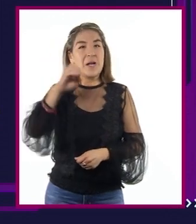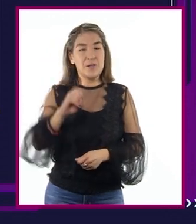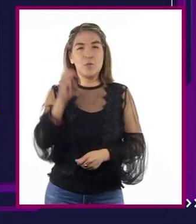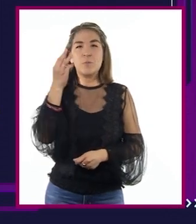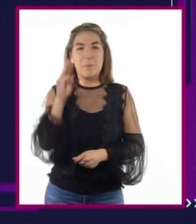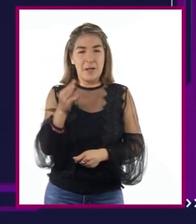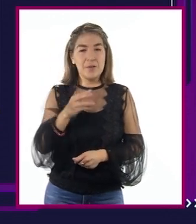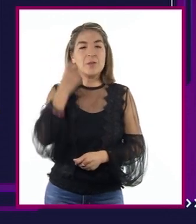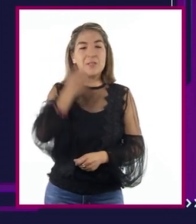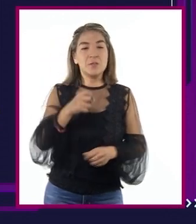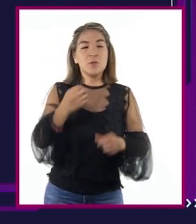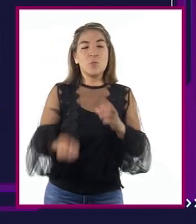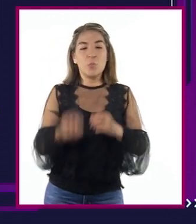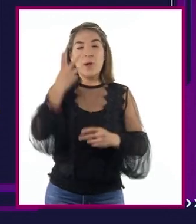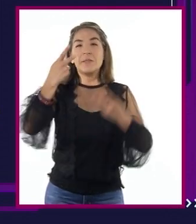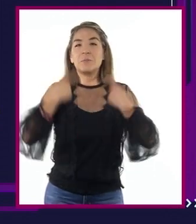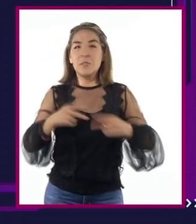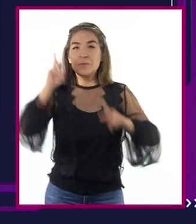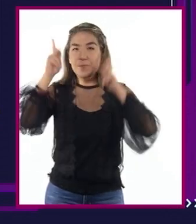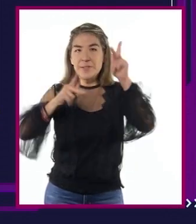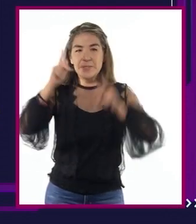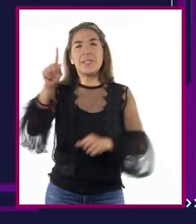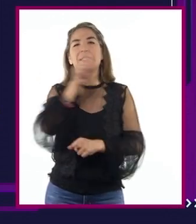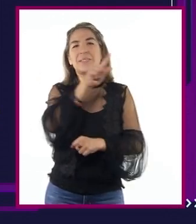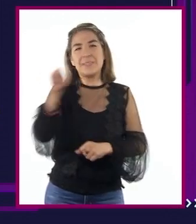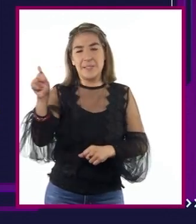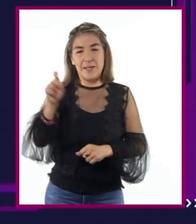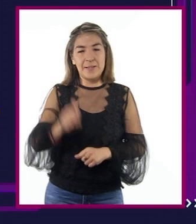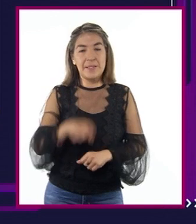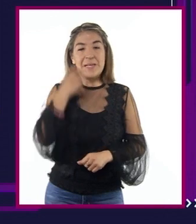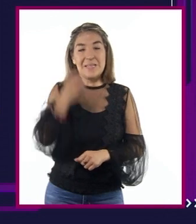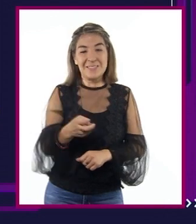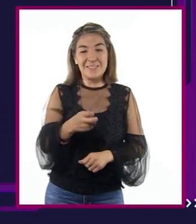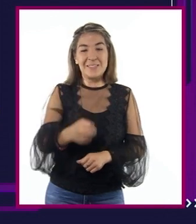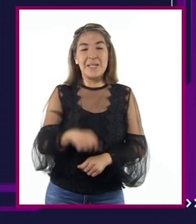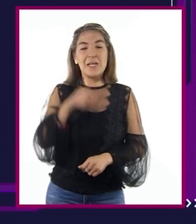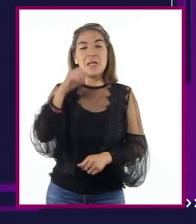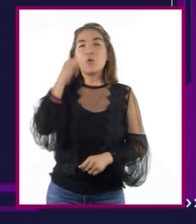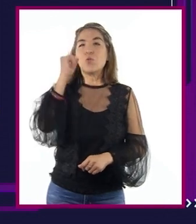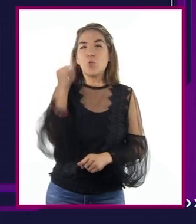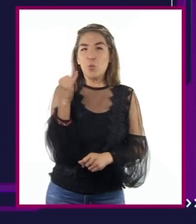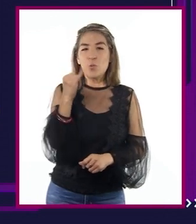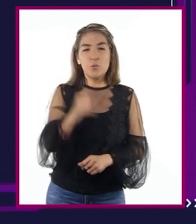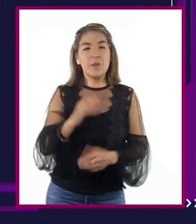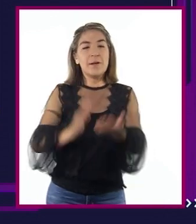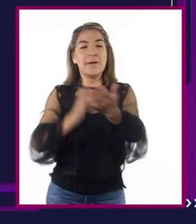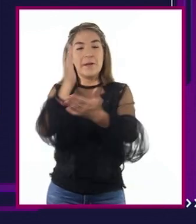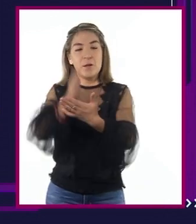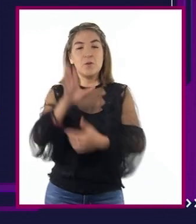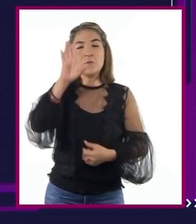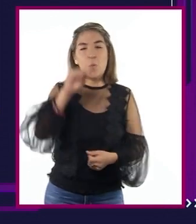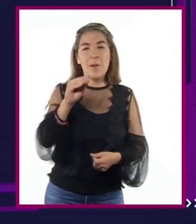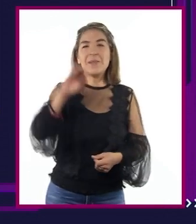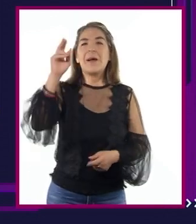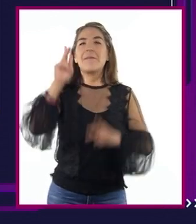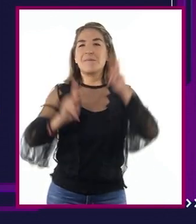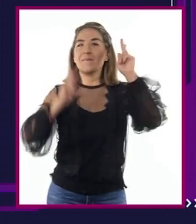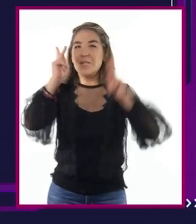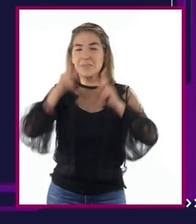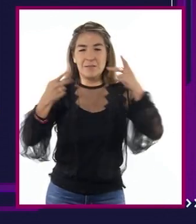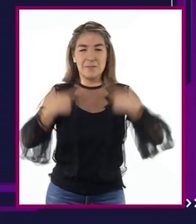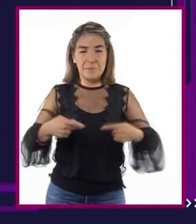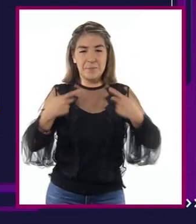de visitantes fue de 100. En el sexto mes del año, la asistencia fue de 90 visitantes.